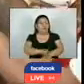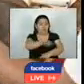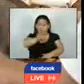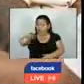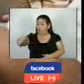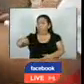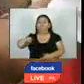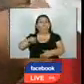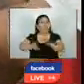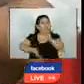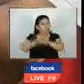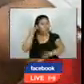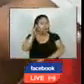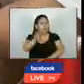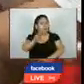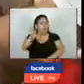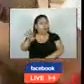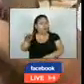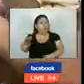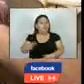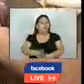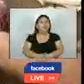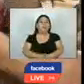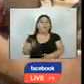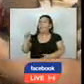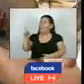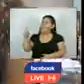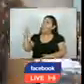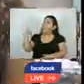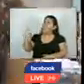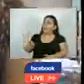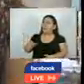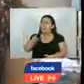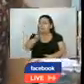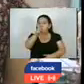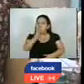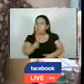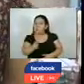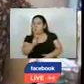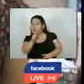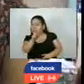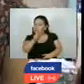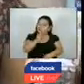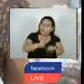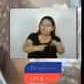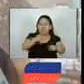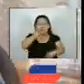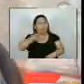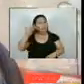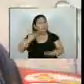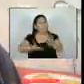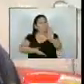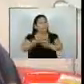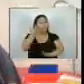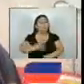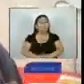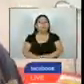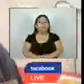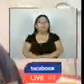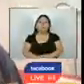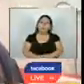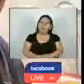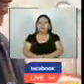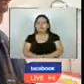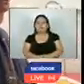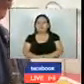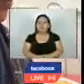En todo, sí, a todo. ¿Desde cuándo se comenzó a Hace perder? Como un mes, mes y medio, algo así.